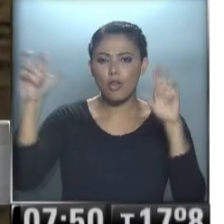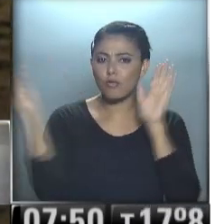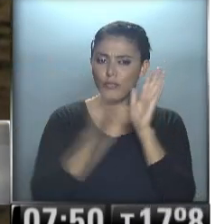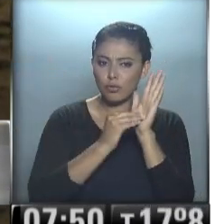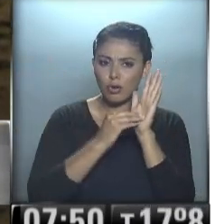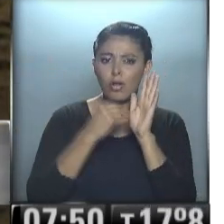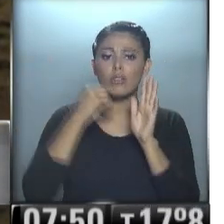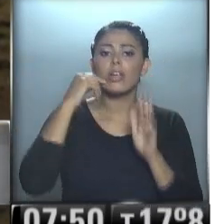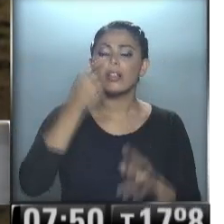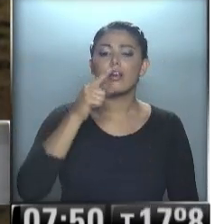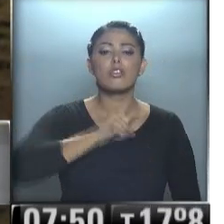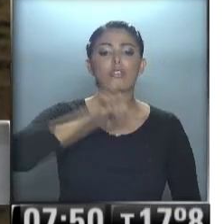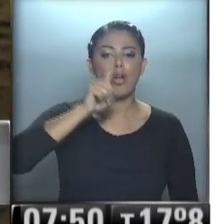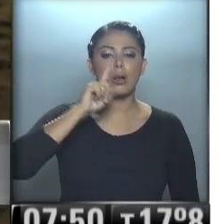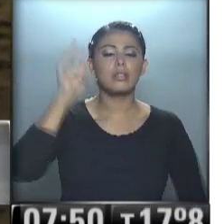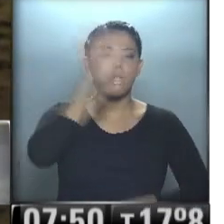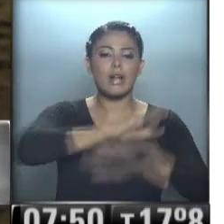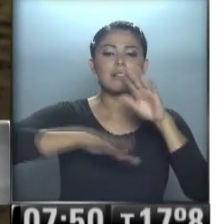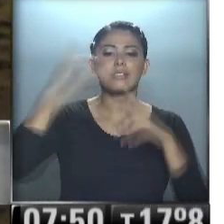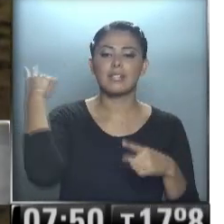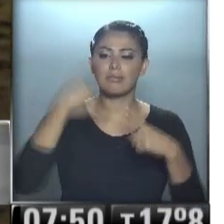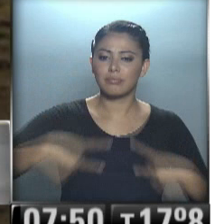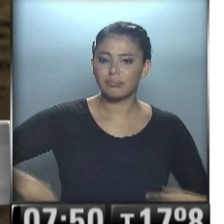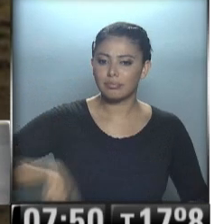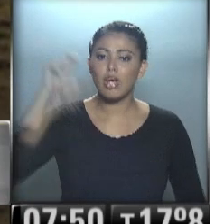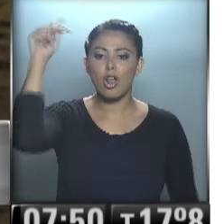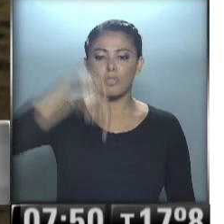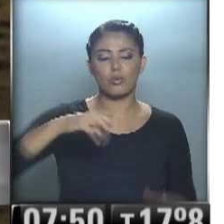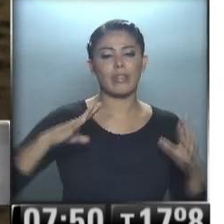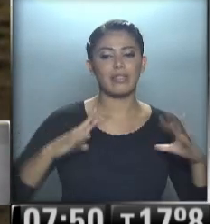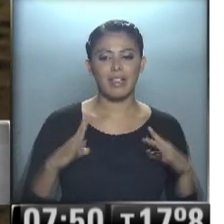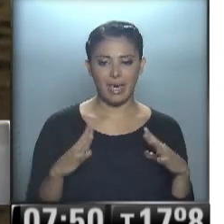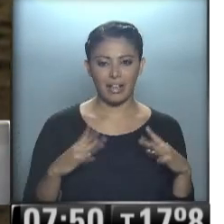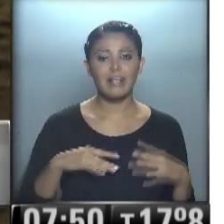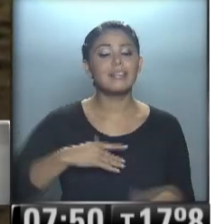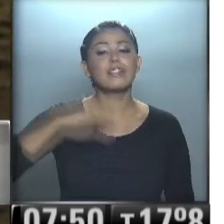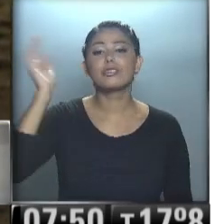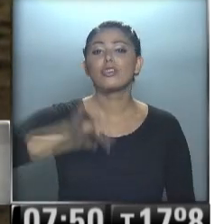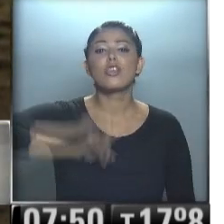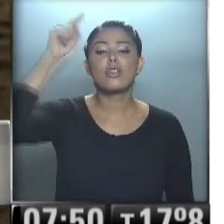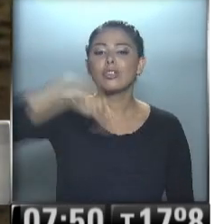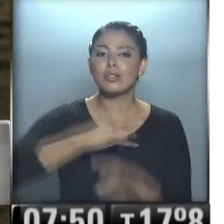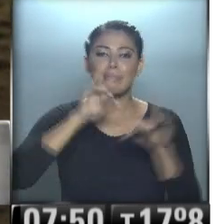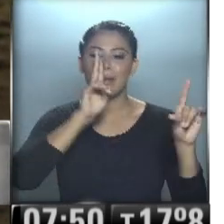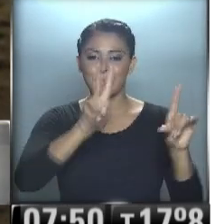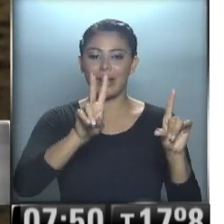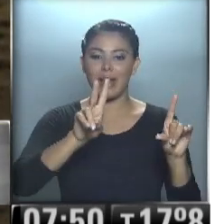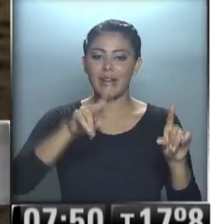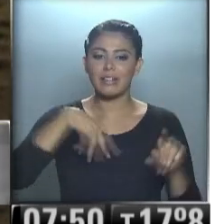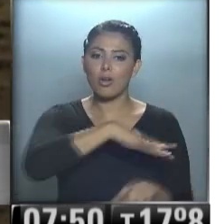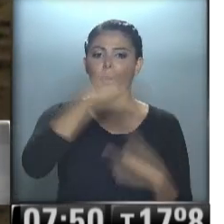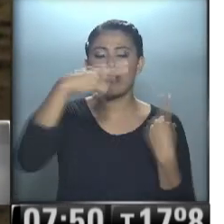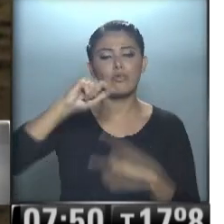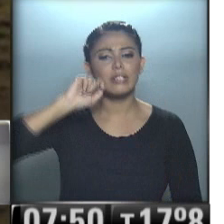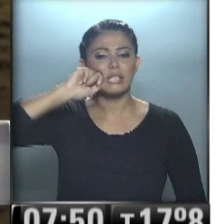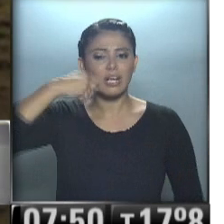manda. Laura Esther Pavón, en el norte organizamos las actividades diarias y en el sur el descanso. O sea que te miramos de norte a sur. Que muchos lugares y muy